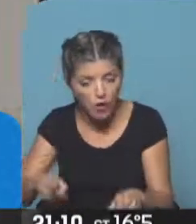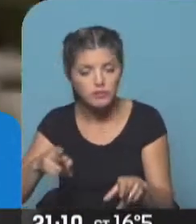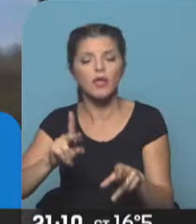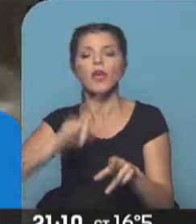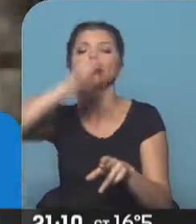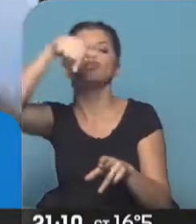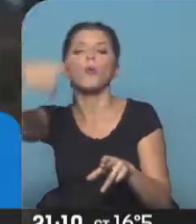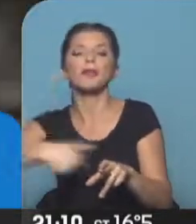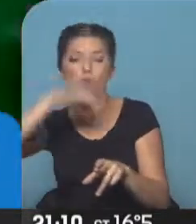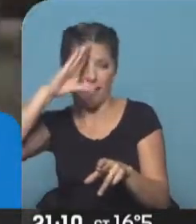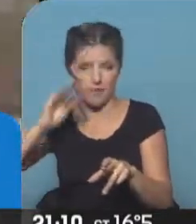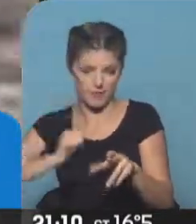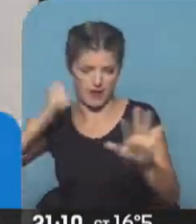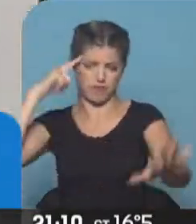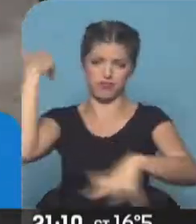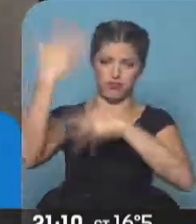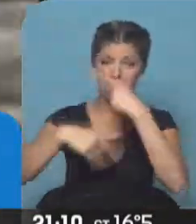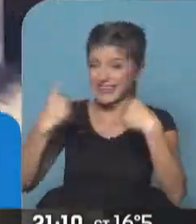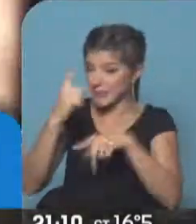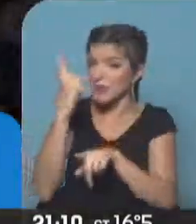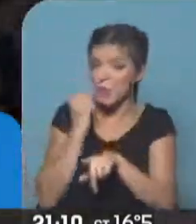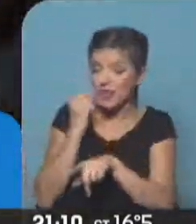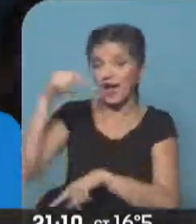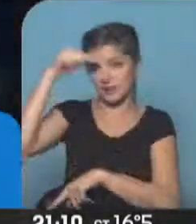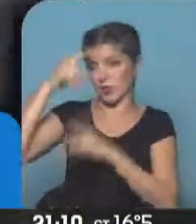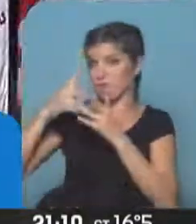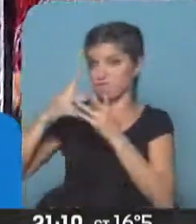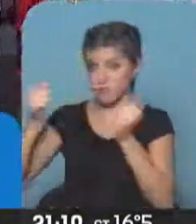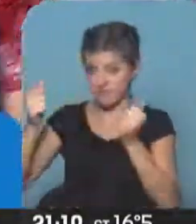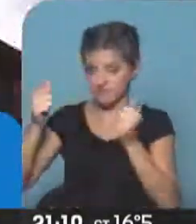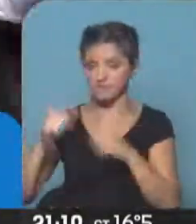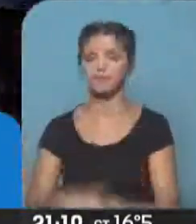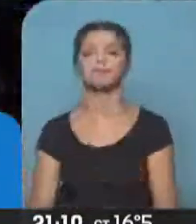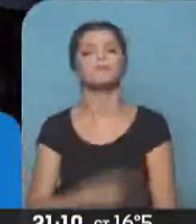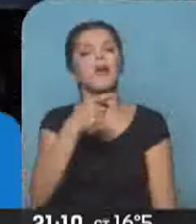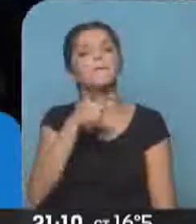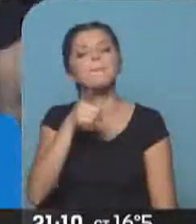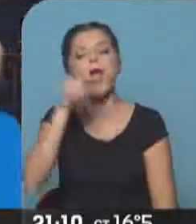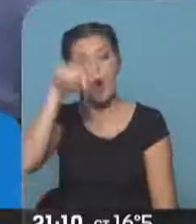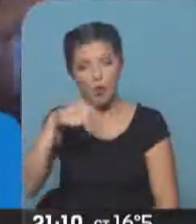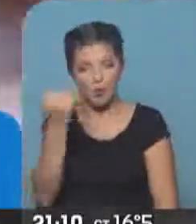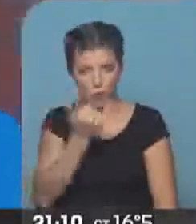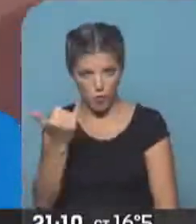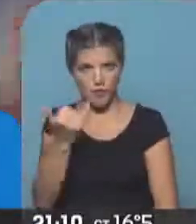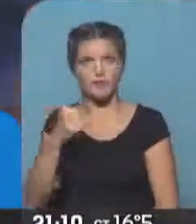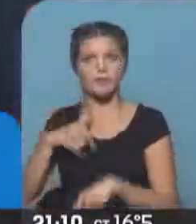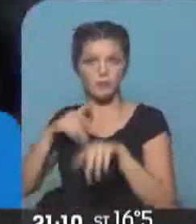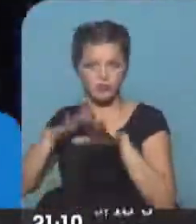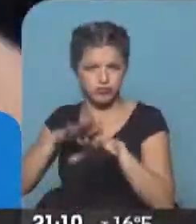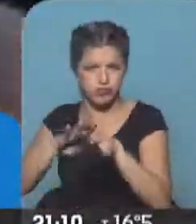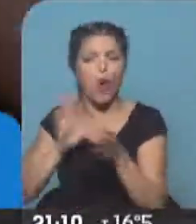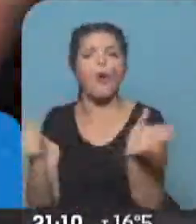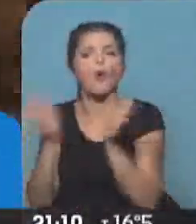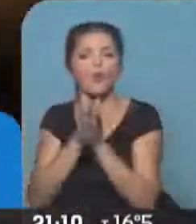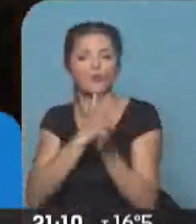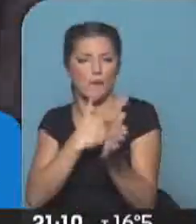de gendarmería tras el cual desapareció Santiago. Sergio participó este jueves de la tradicional ronda de las Madres de Plaza